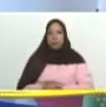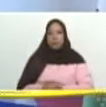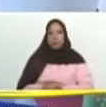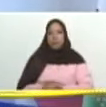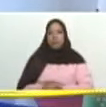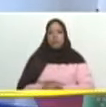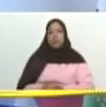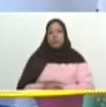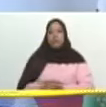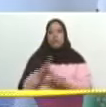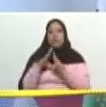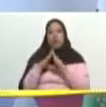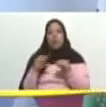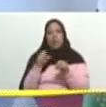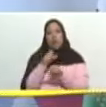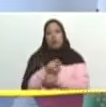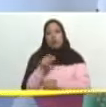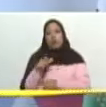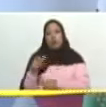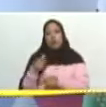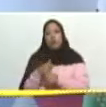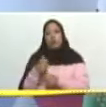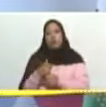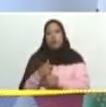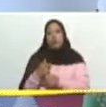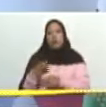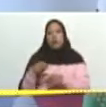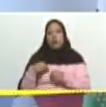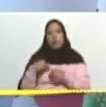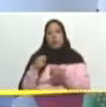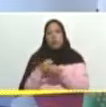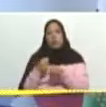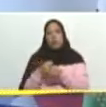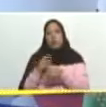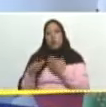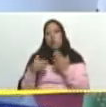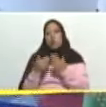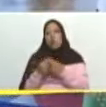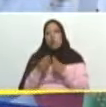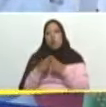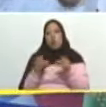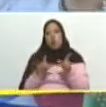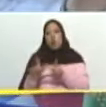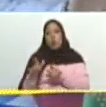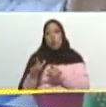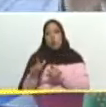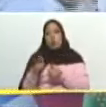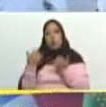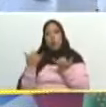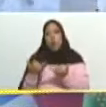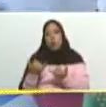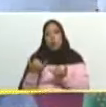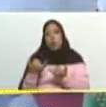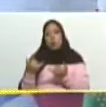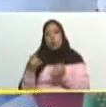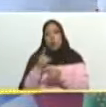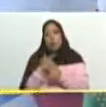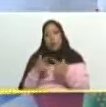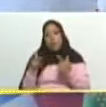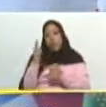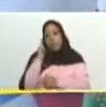En ese camino estamos. Tenemos que reconstruir completamente los caminos originales de los